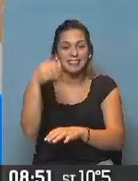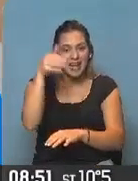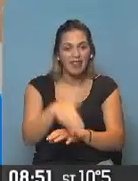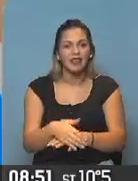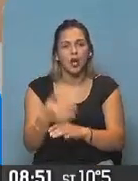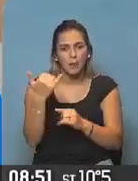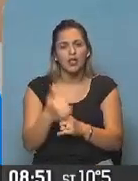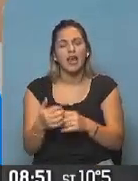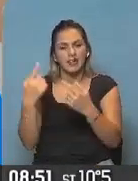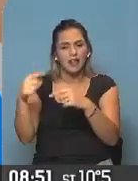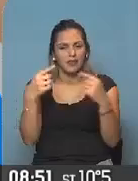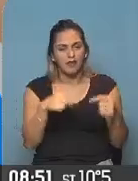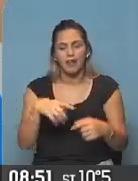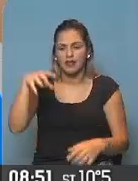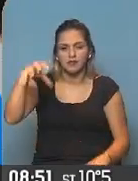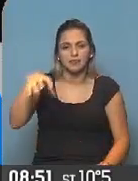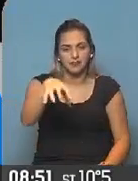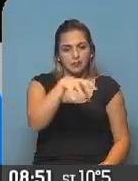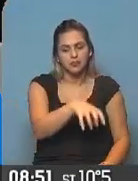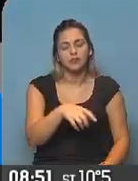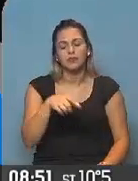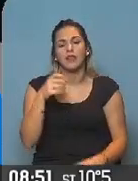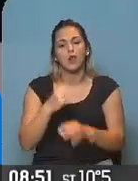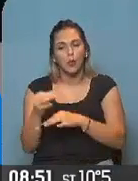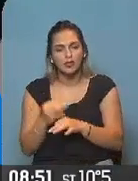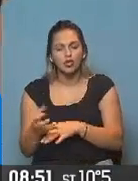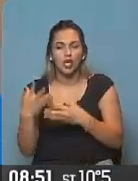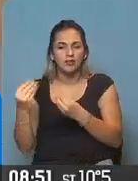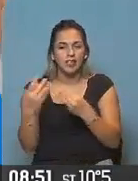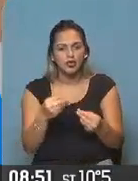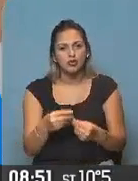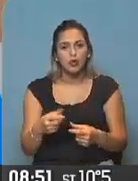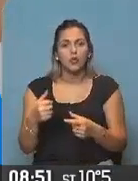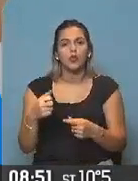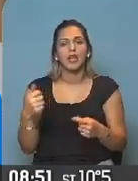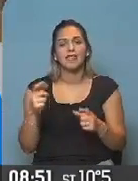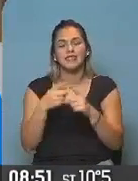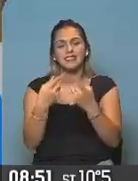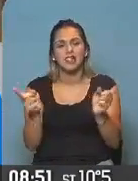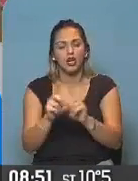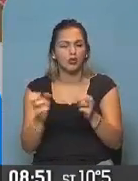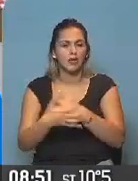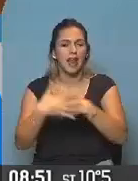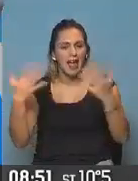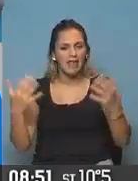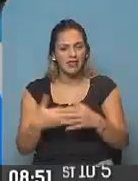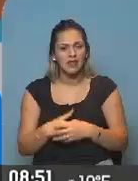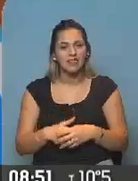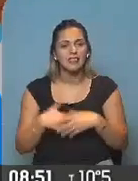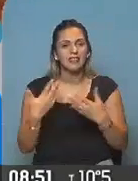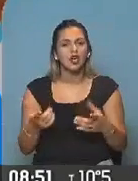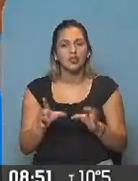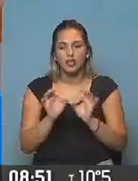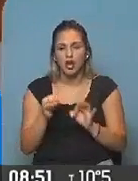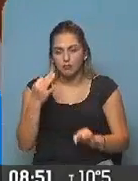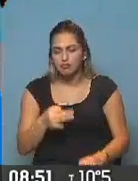de ayuda en diferentes penales, pero en general se realizan en espacios múltiples, en salones de espacios múltiples, y no entran